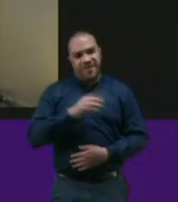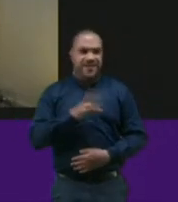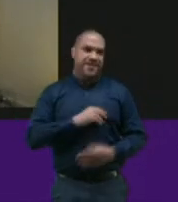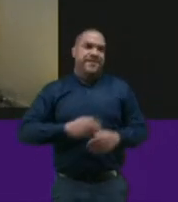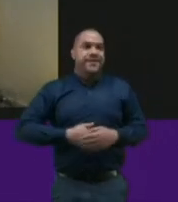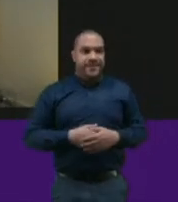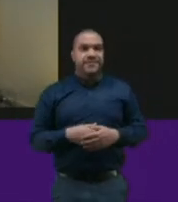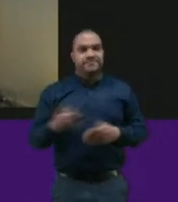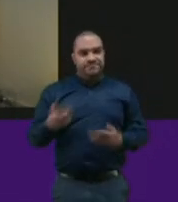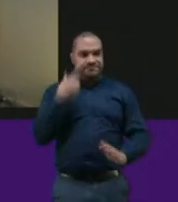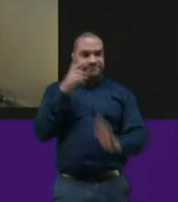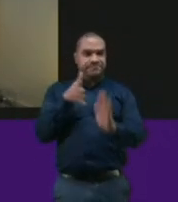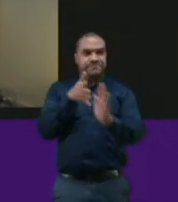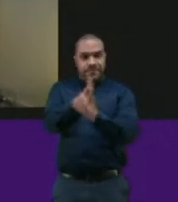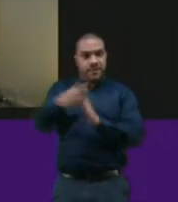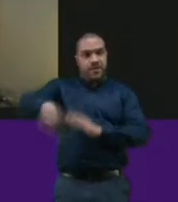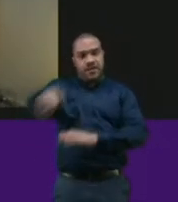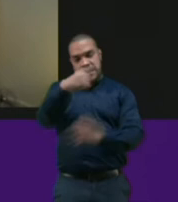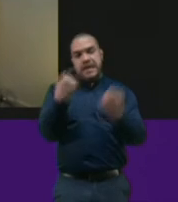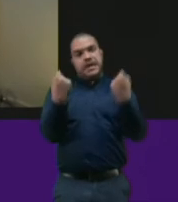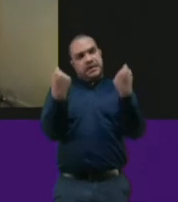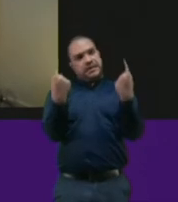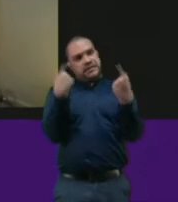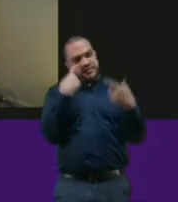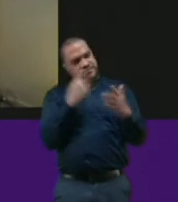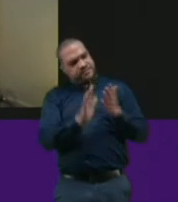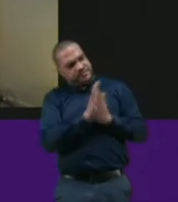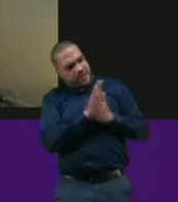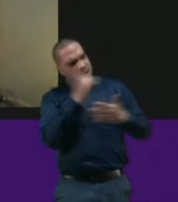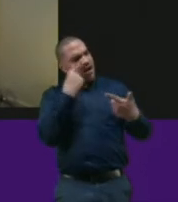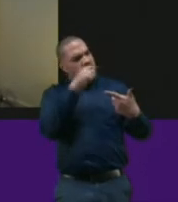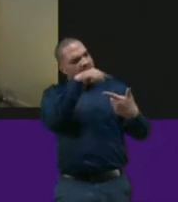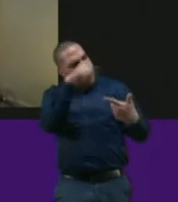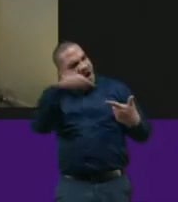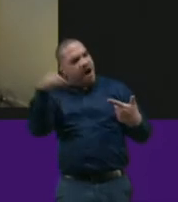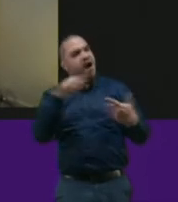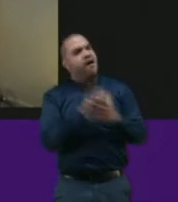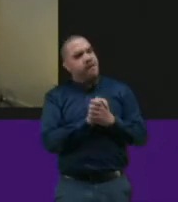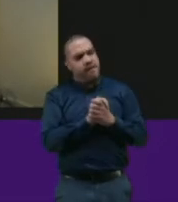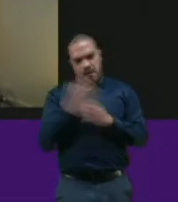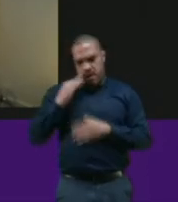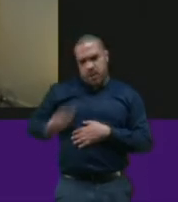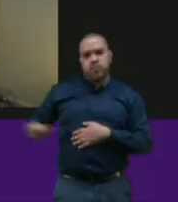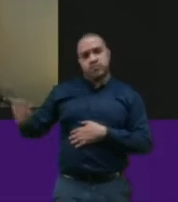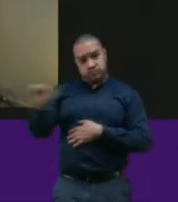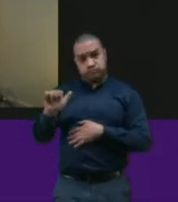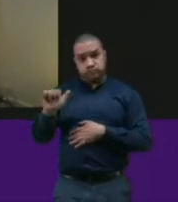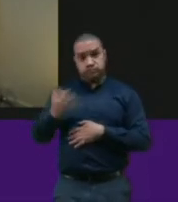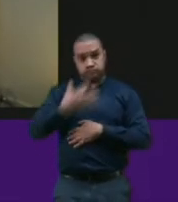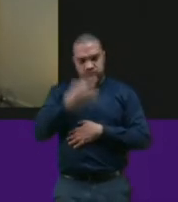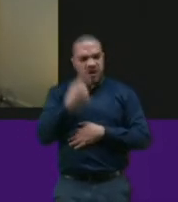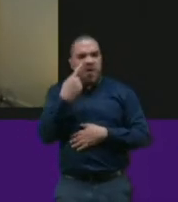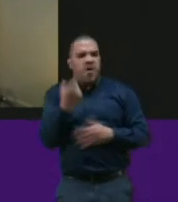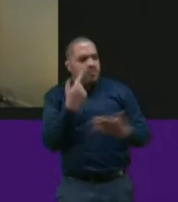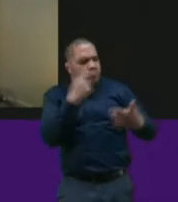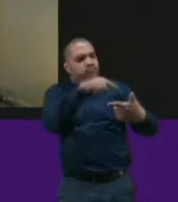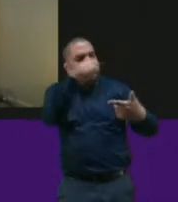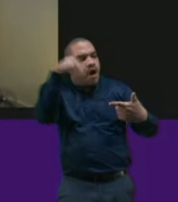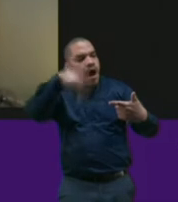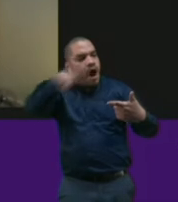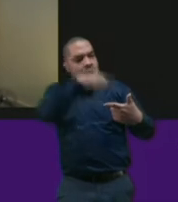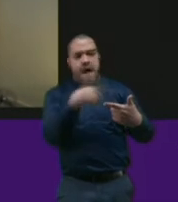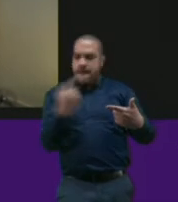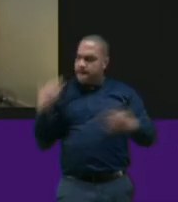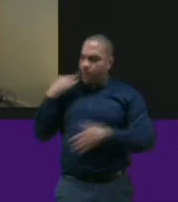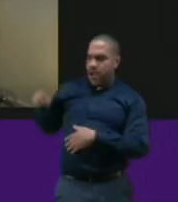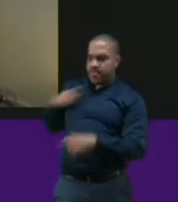datos, ¿no? Para entenderlos, y los datos sí nos muestran que a las mujeres nos queda muy difícil acceder a capital,